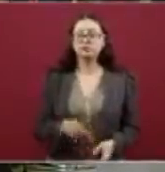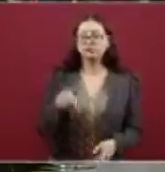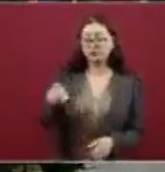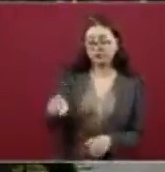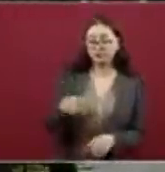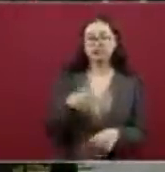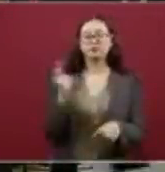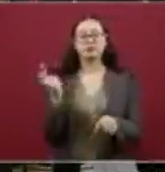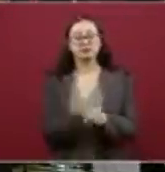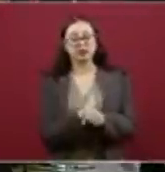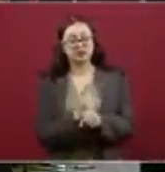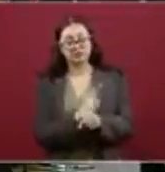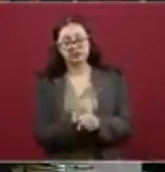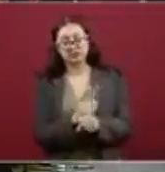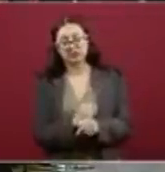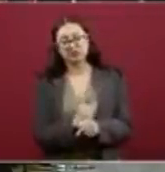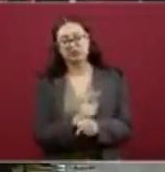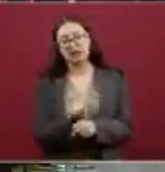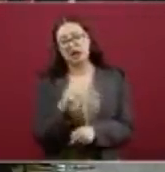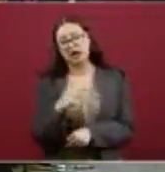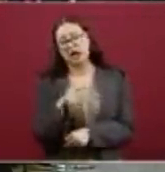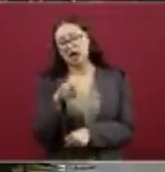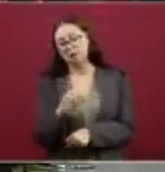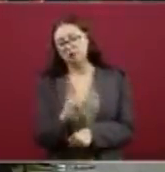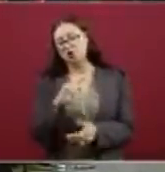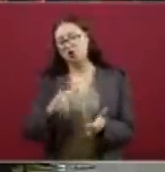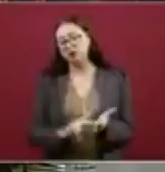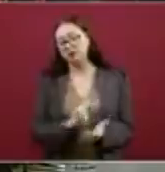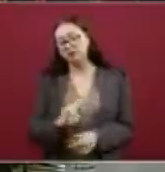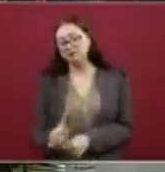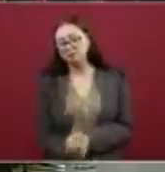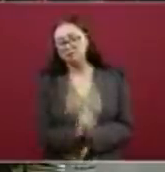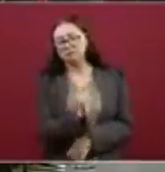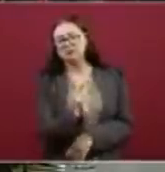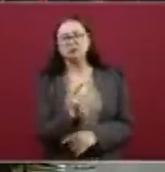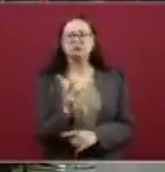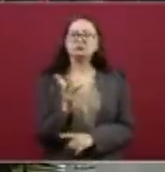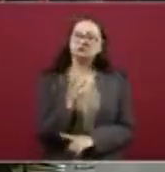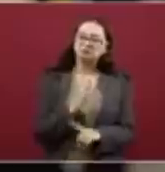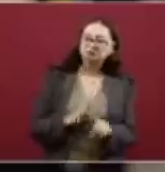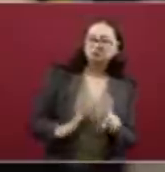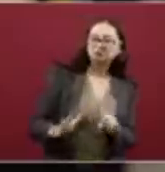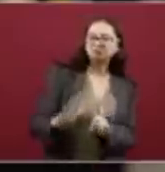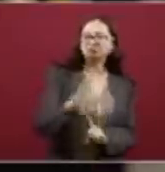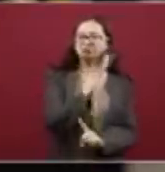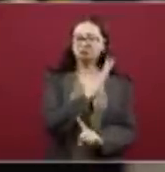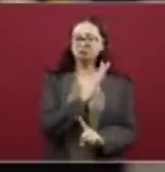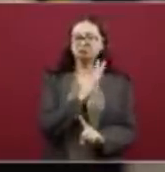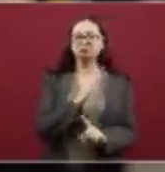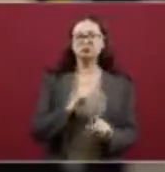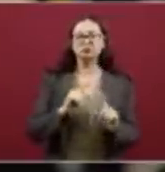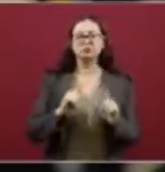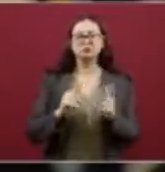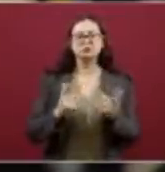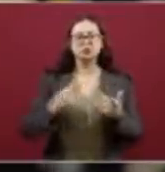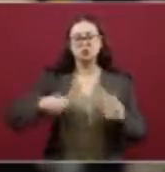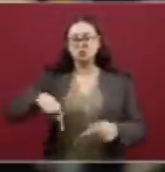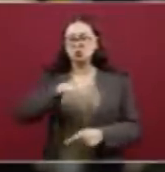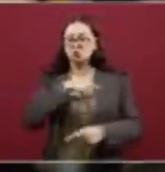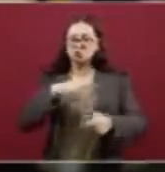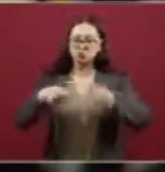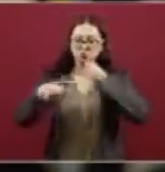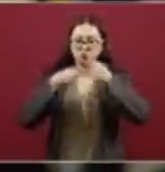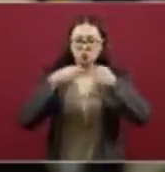Licenciado López Obrador, con todo respeto, reponer la pregunta. Dado el clima de inseguridad en que se encuentran, que nos encontramos los periodistas